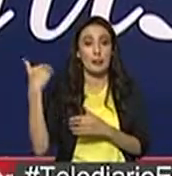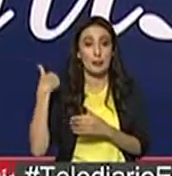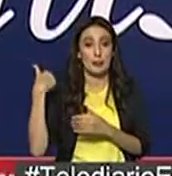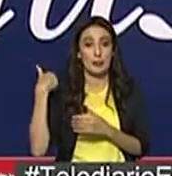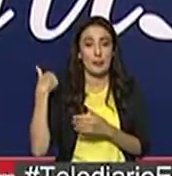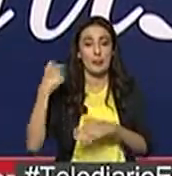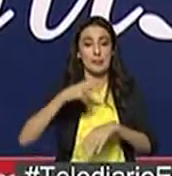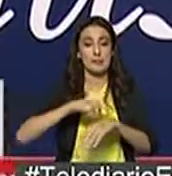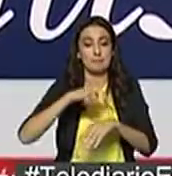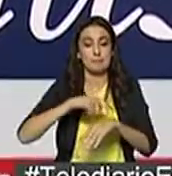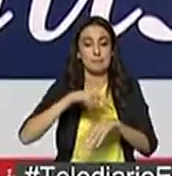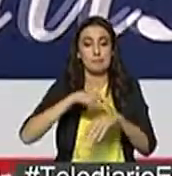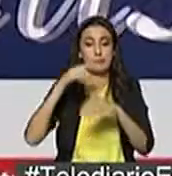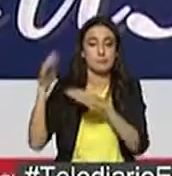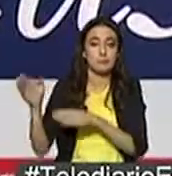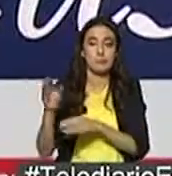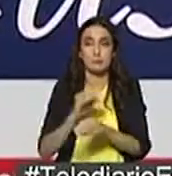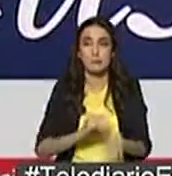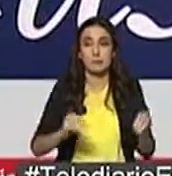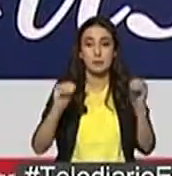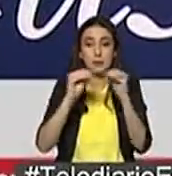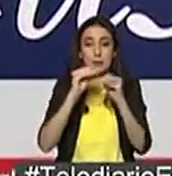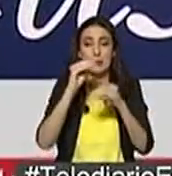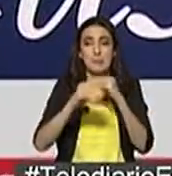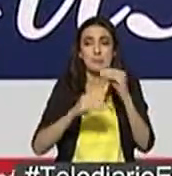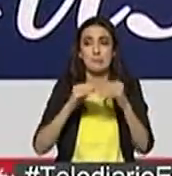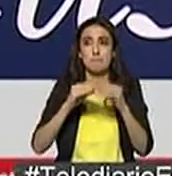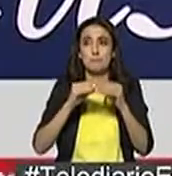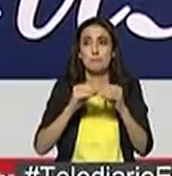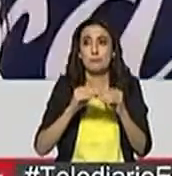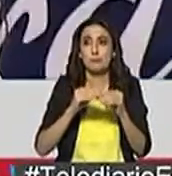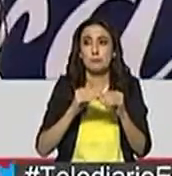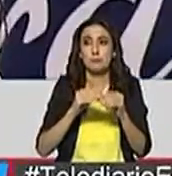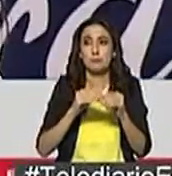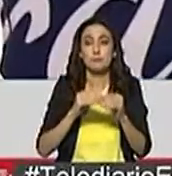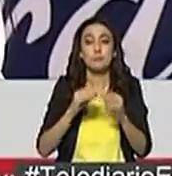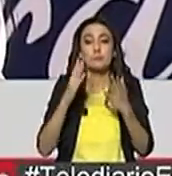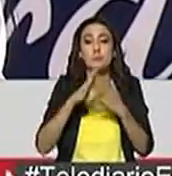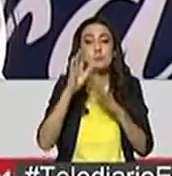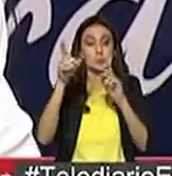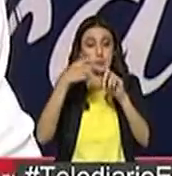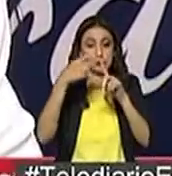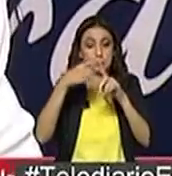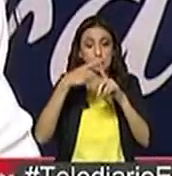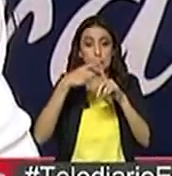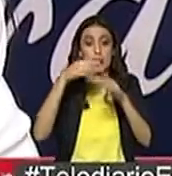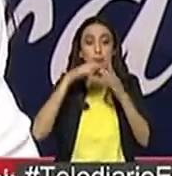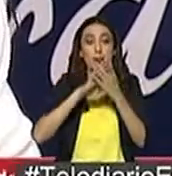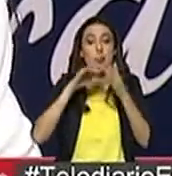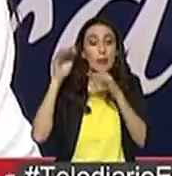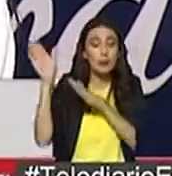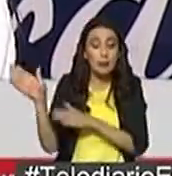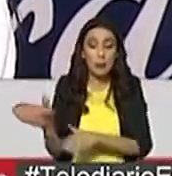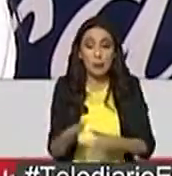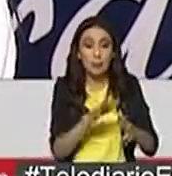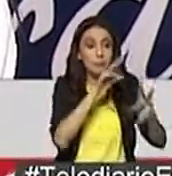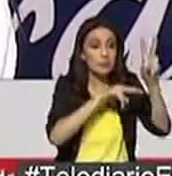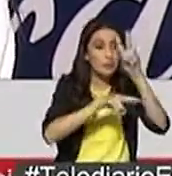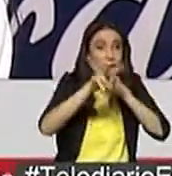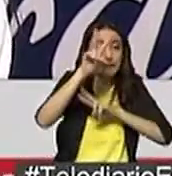humano, sobre la base del perfil, se haga un primer filtro. Una vez seleccionados en virtud del